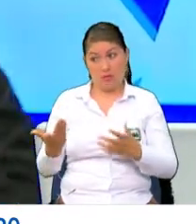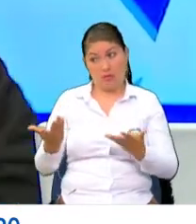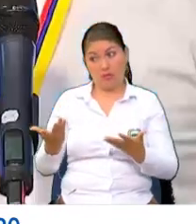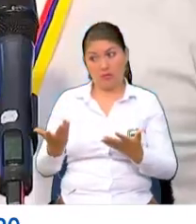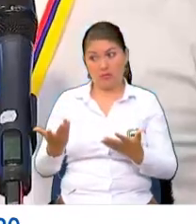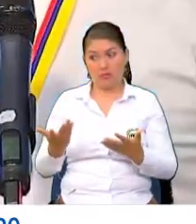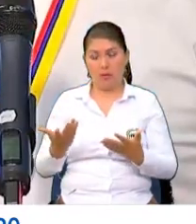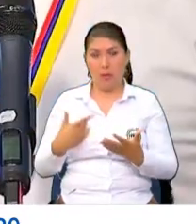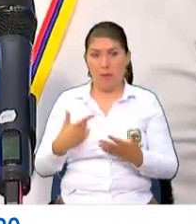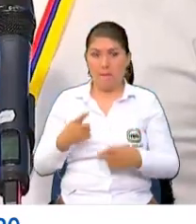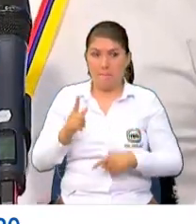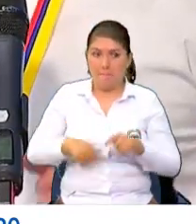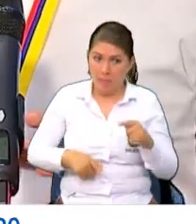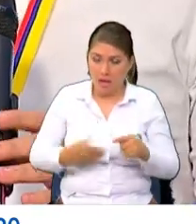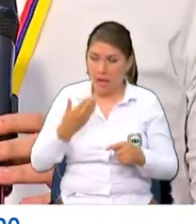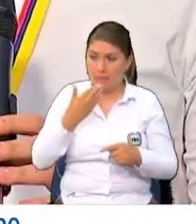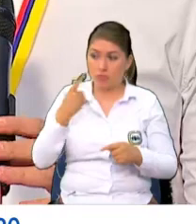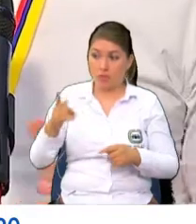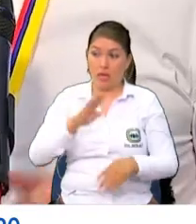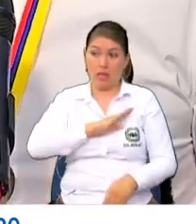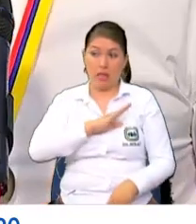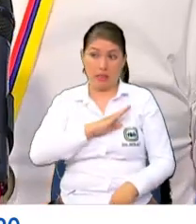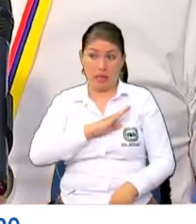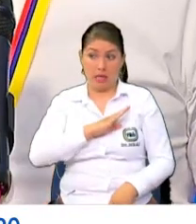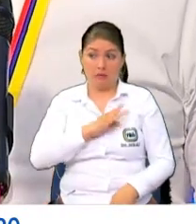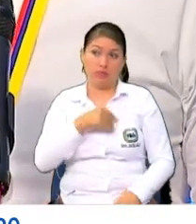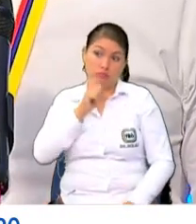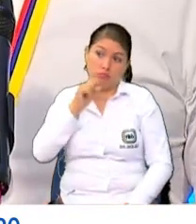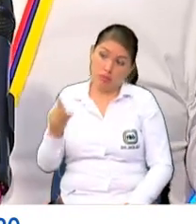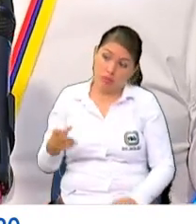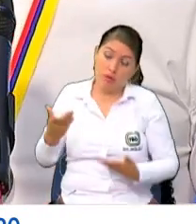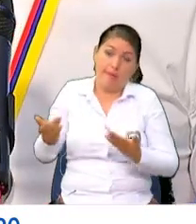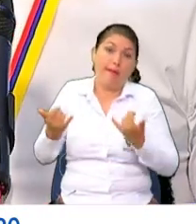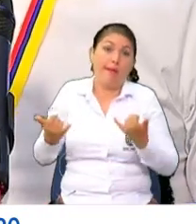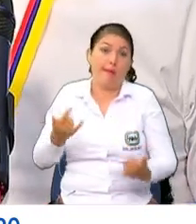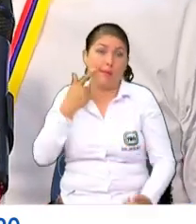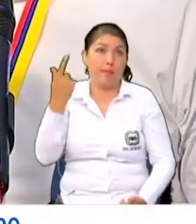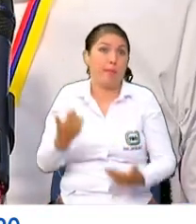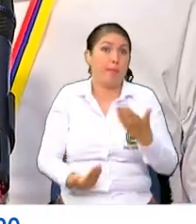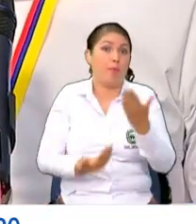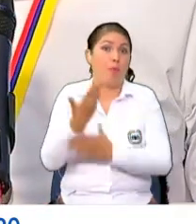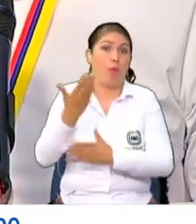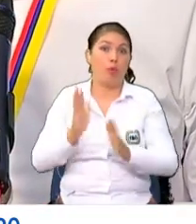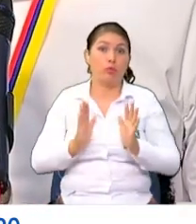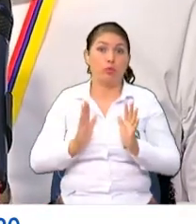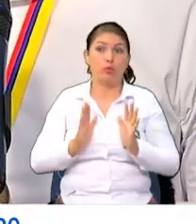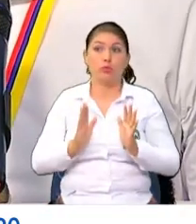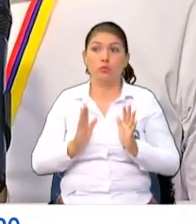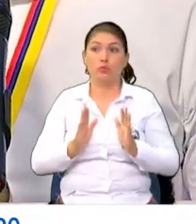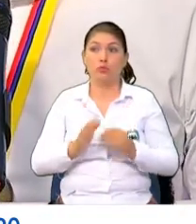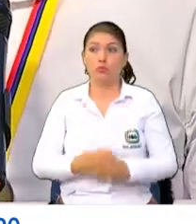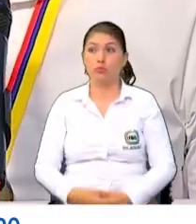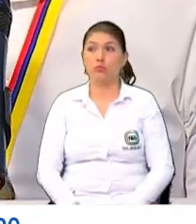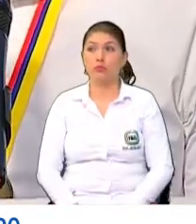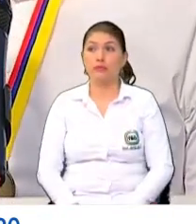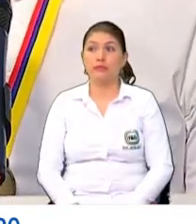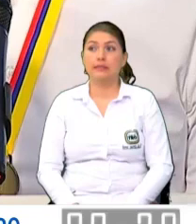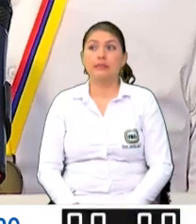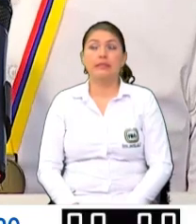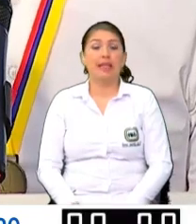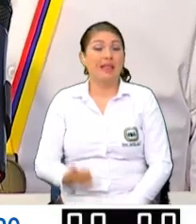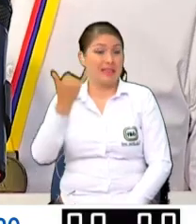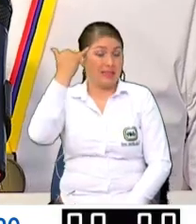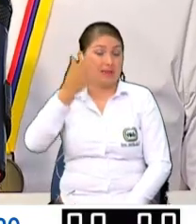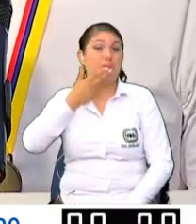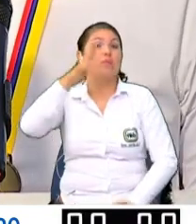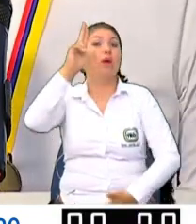un impedimento en caso de que llegue ser alcalde y lo pregunto porque como ahora está de moda adoptó do juan carlos la idea